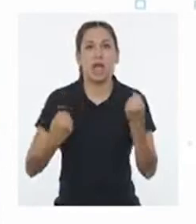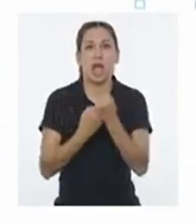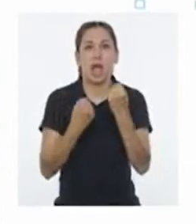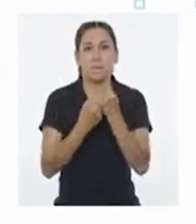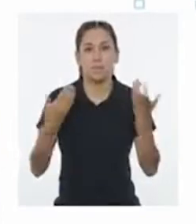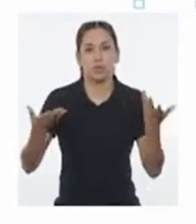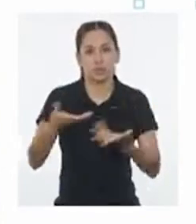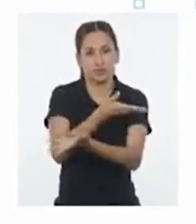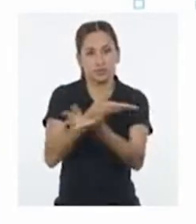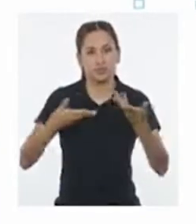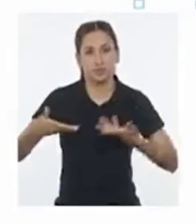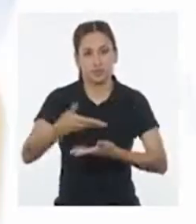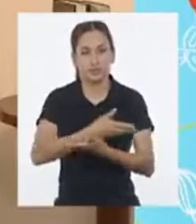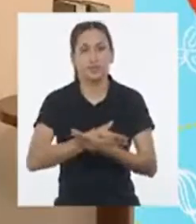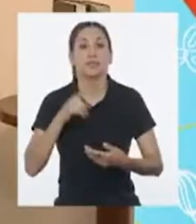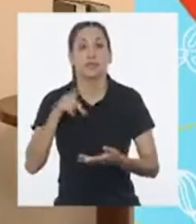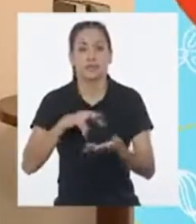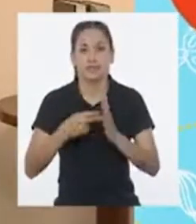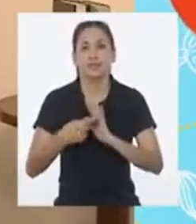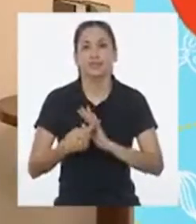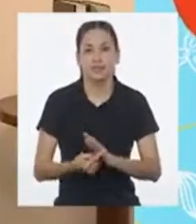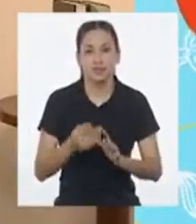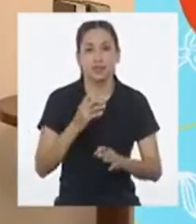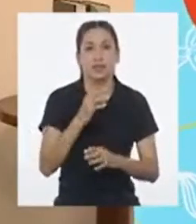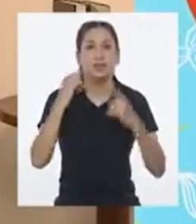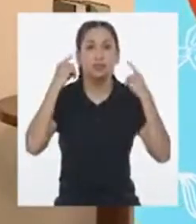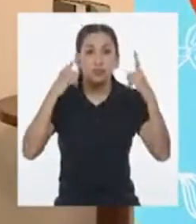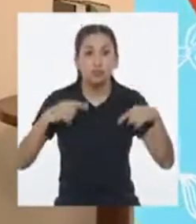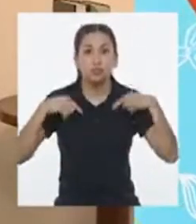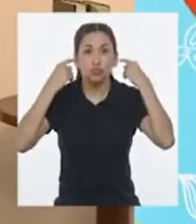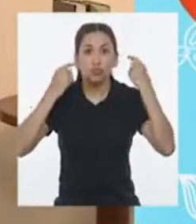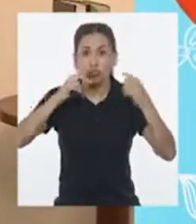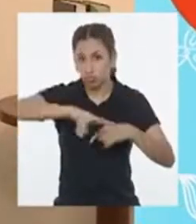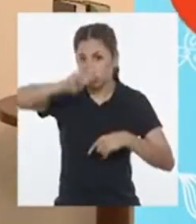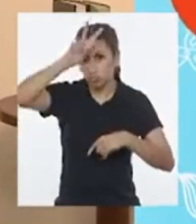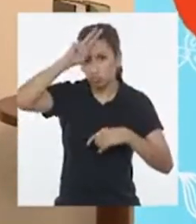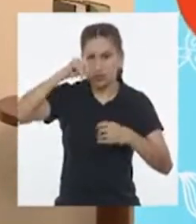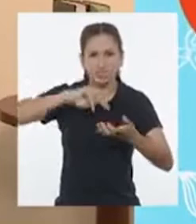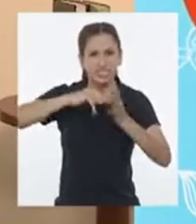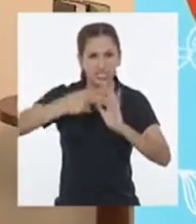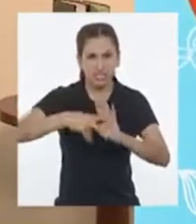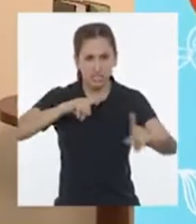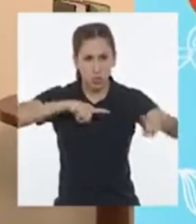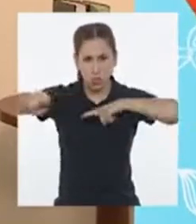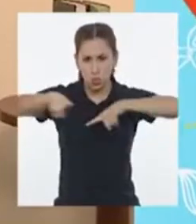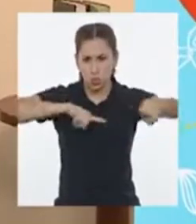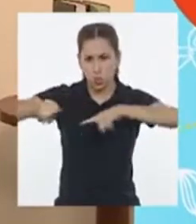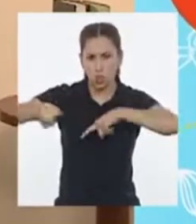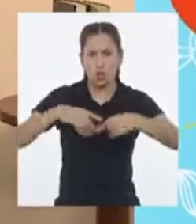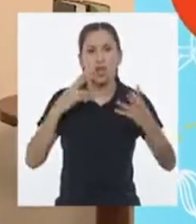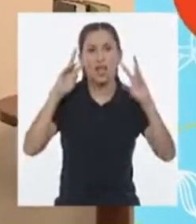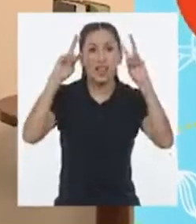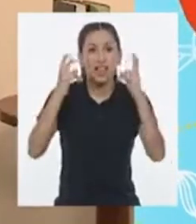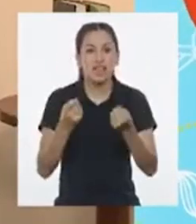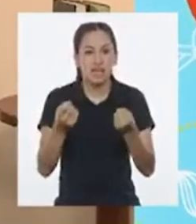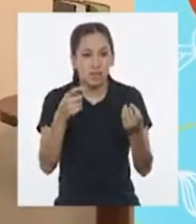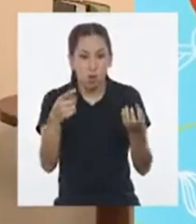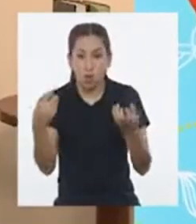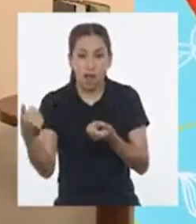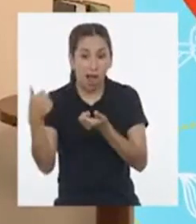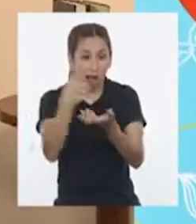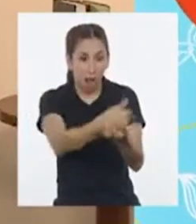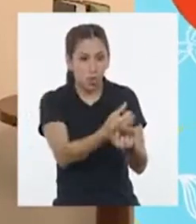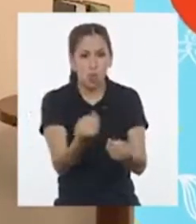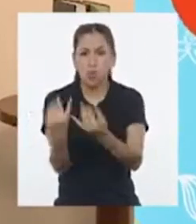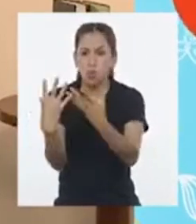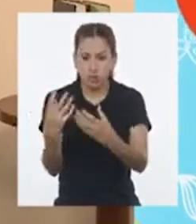de reciprocidad. En ese sentido, los curacas dirigían los intercambios de la fuerza de trabajo